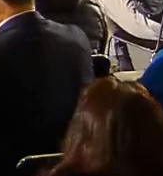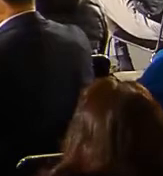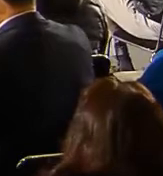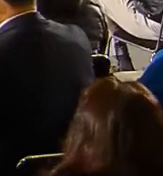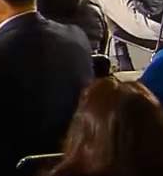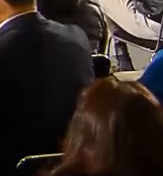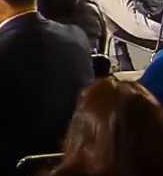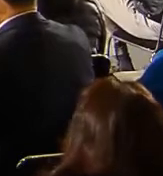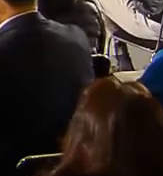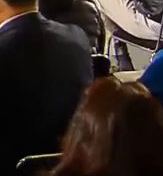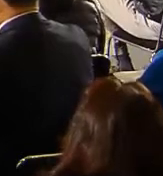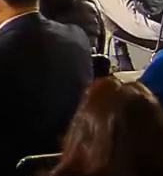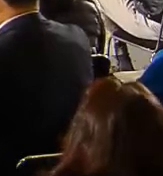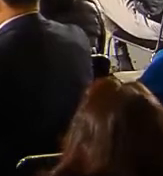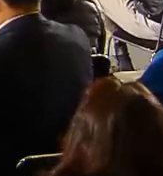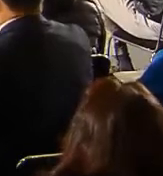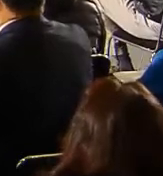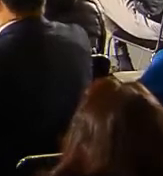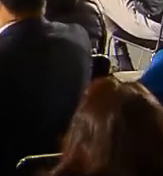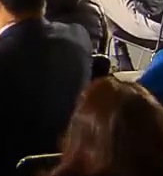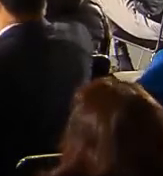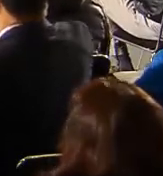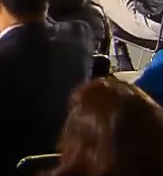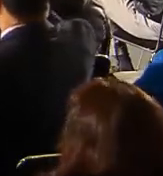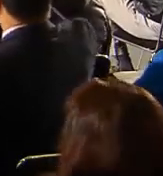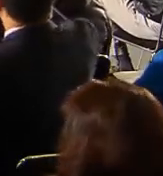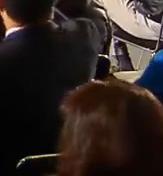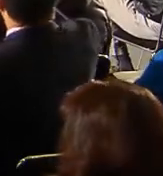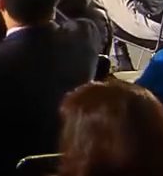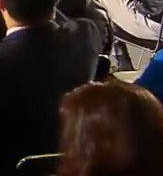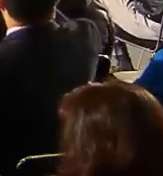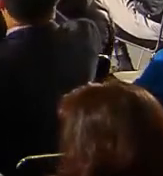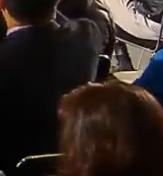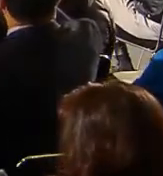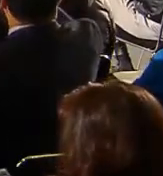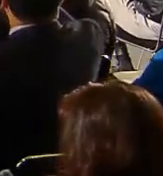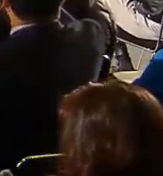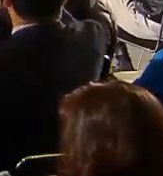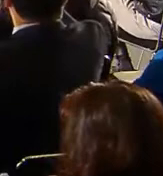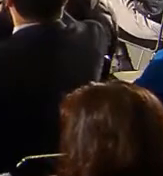Estamos iniciando puntualmente,